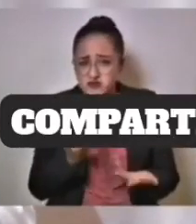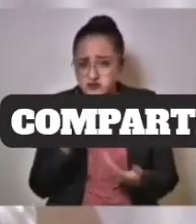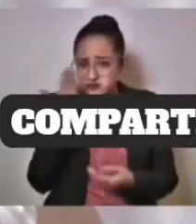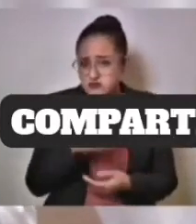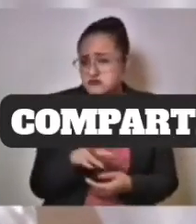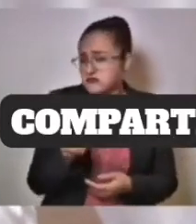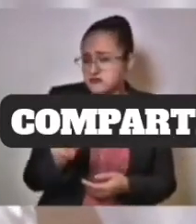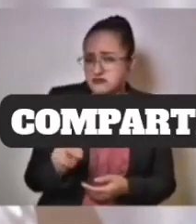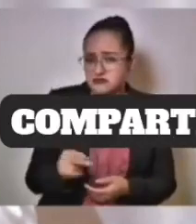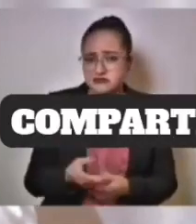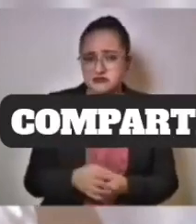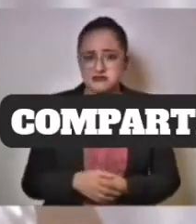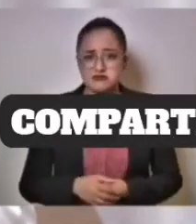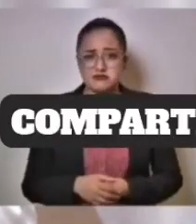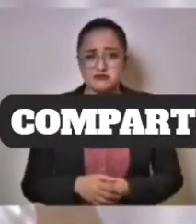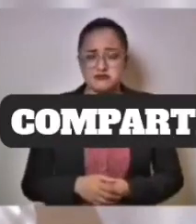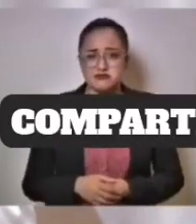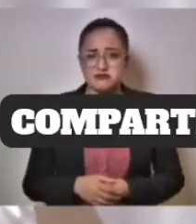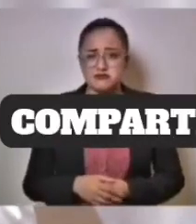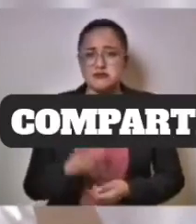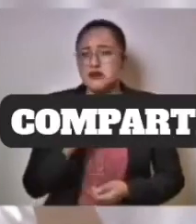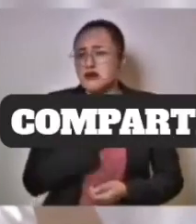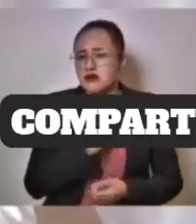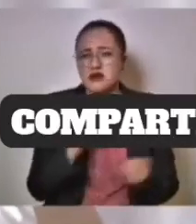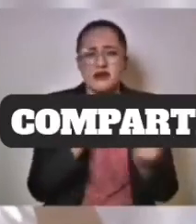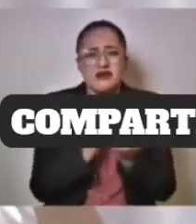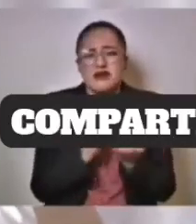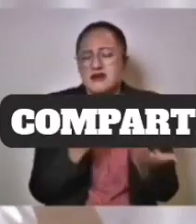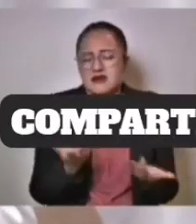sí no puede ser de otra forma